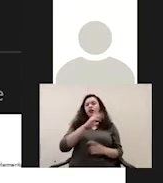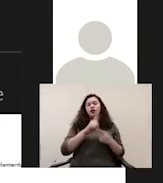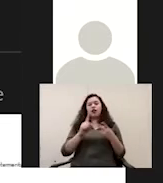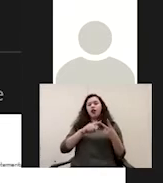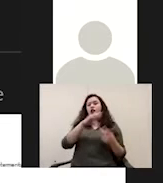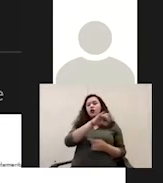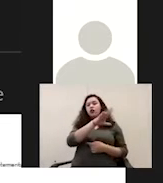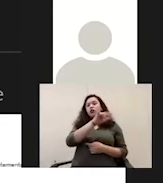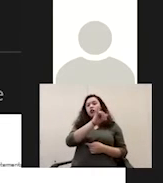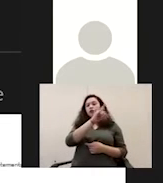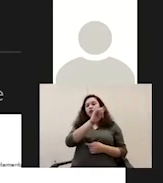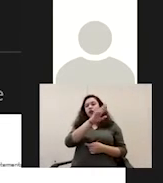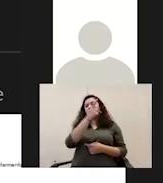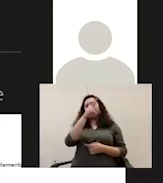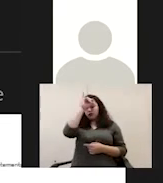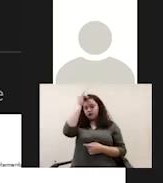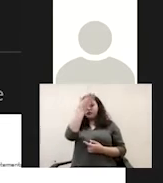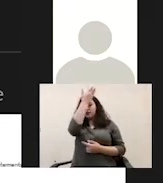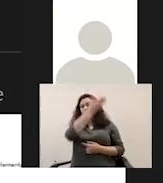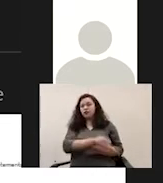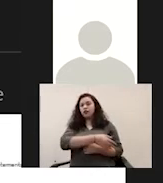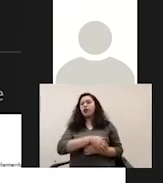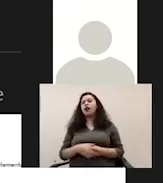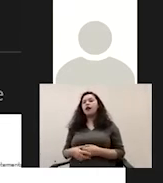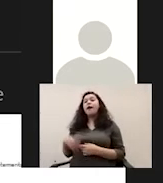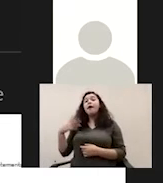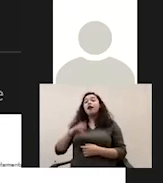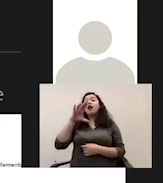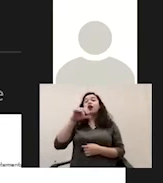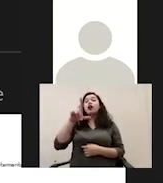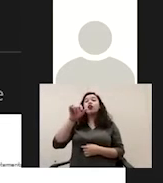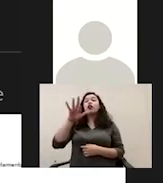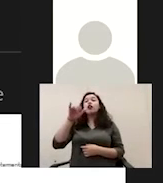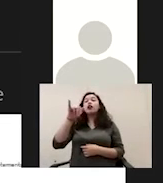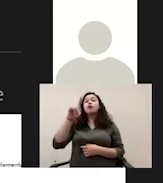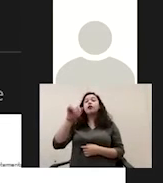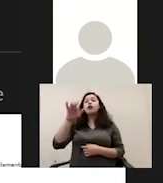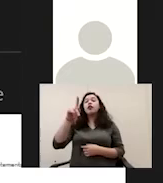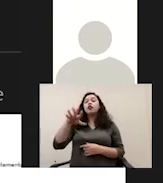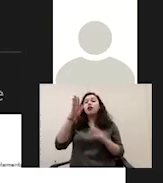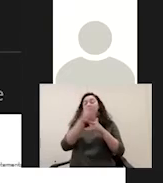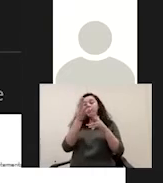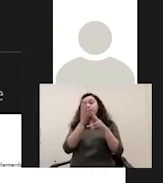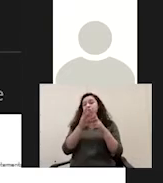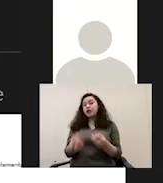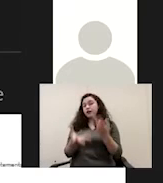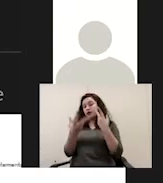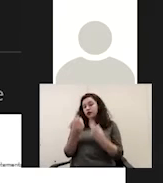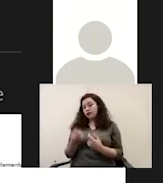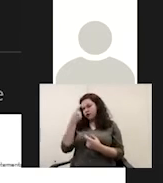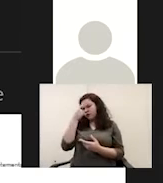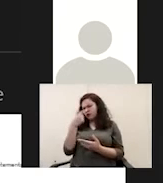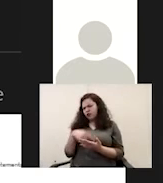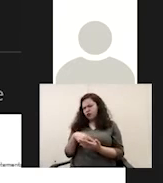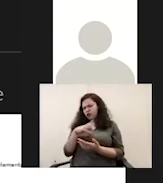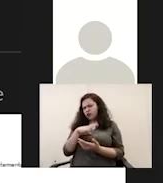tienen ustedes en su pantalla. Este clorímetro les va a determinar la cantidad de partes por millón de cloro con el que cuenta